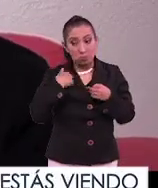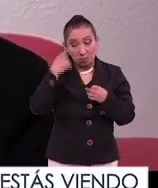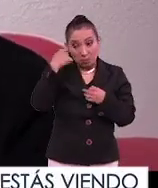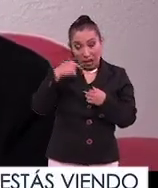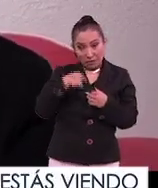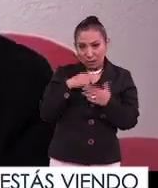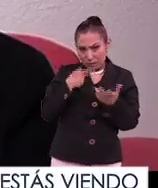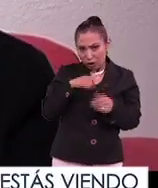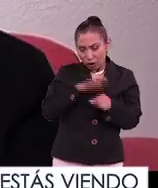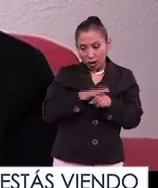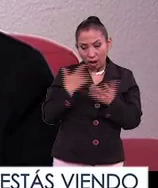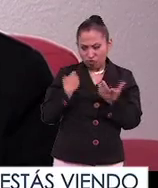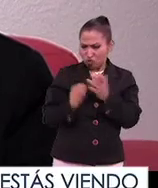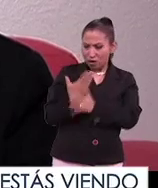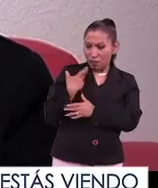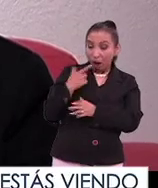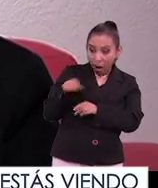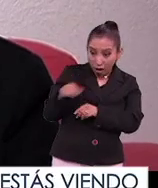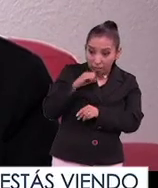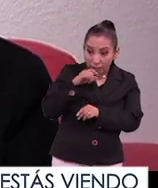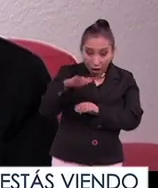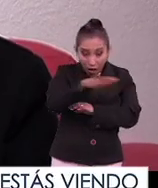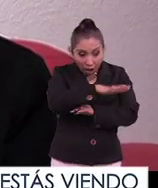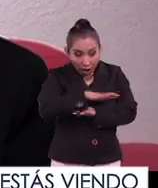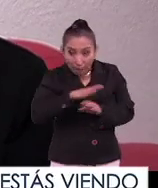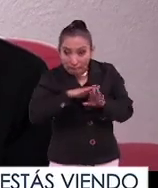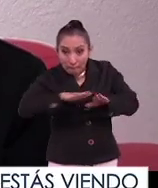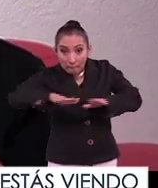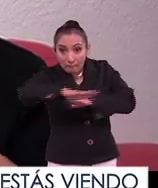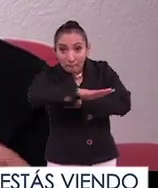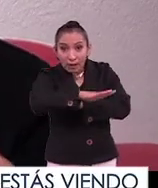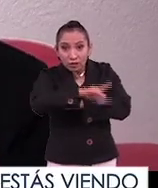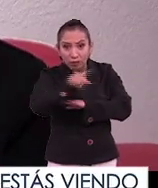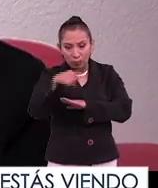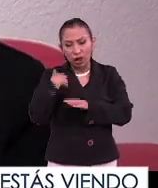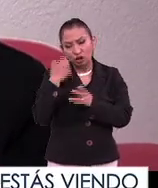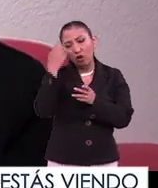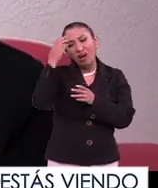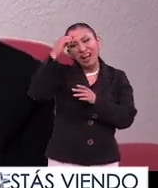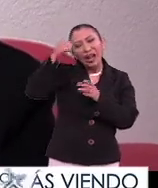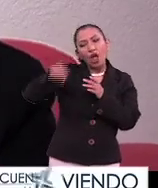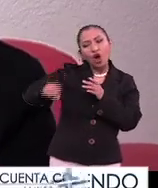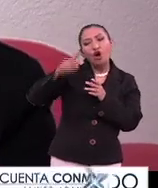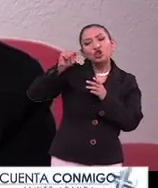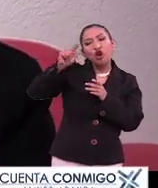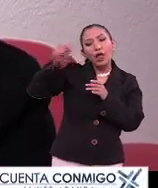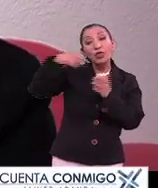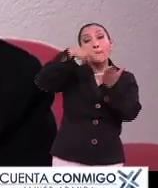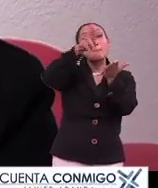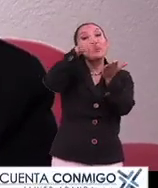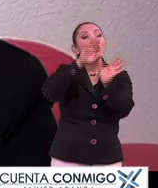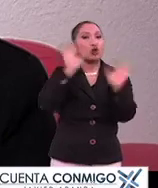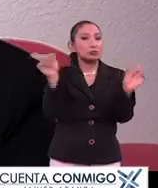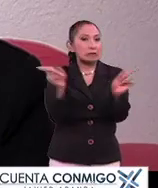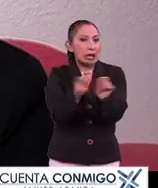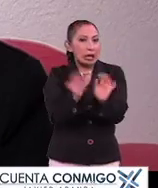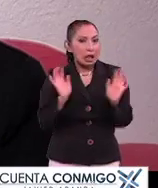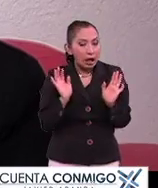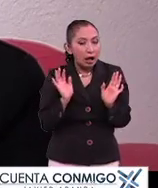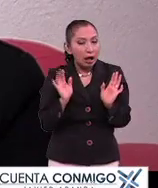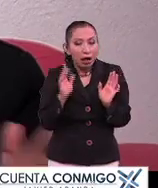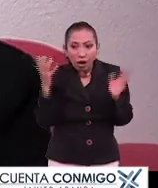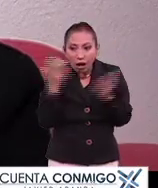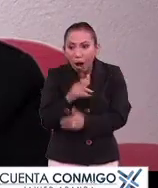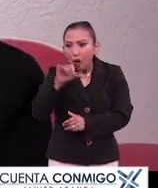para mí en lo personal fueron una novedad, porque claro, yo tenía esta referencia de Toledo el pintor, ¿no? Así es.